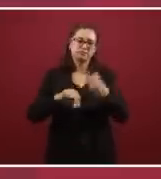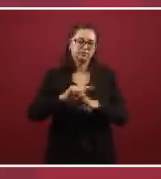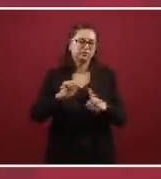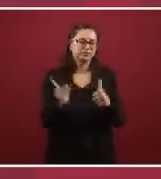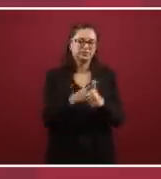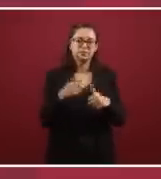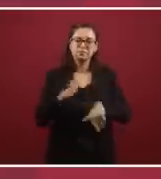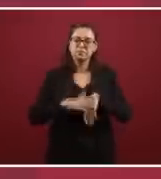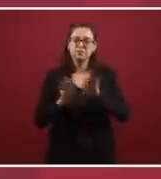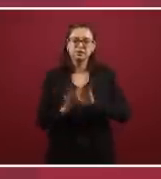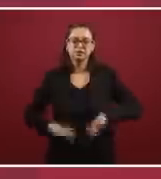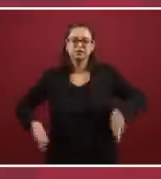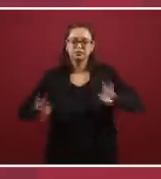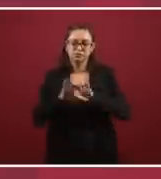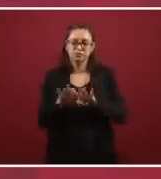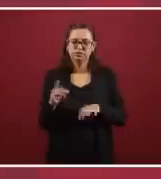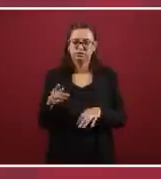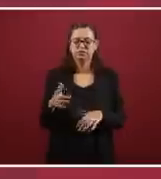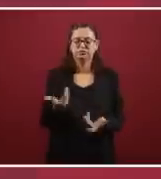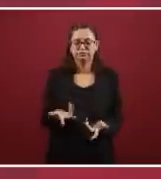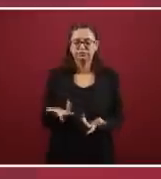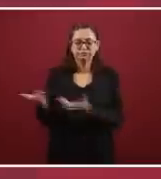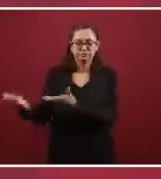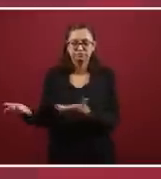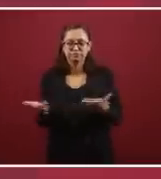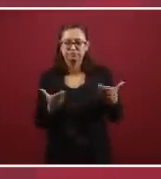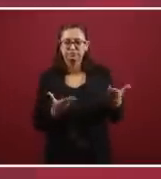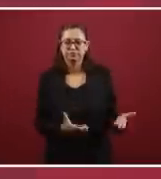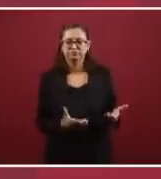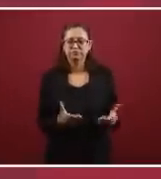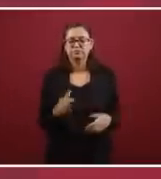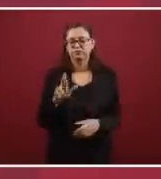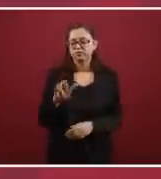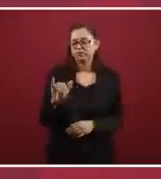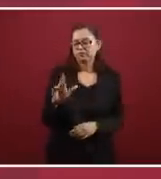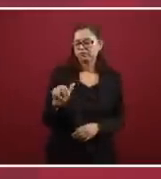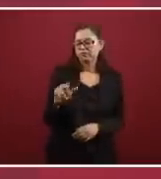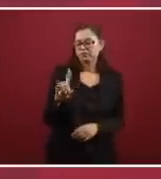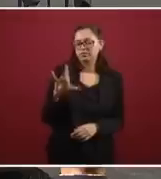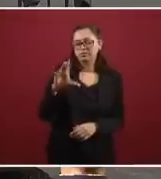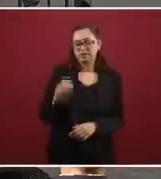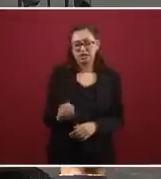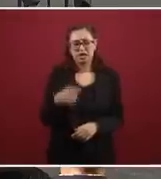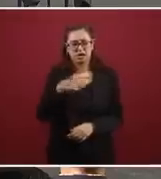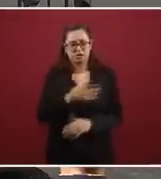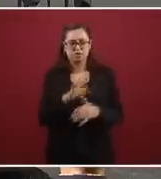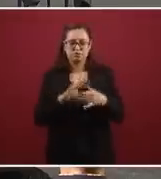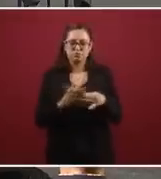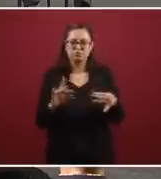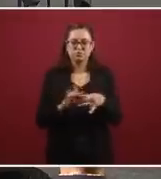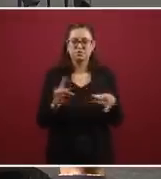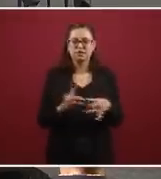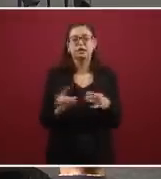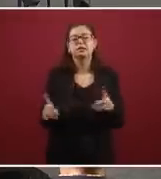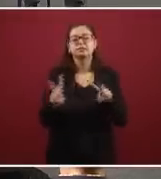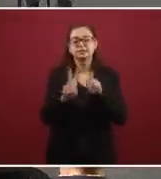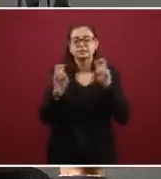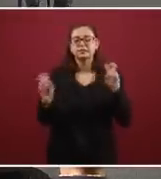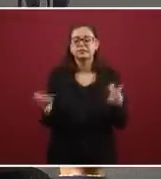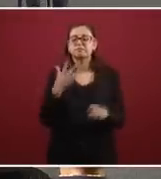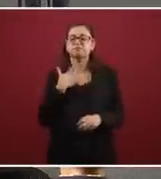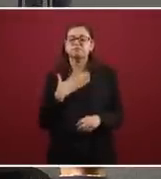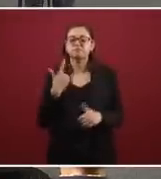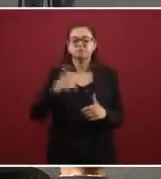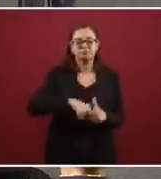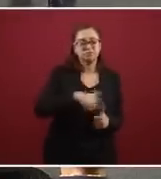mucho fortalecer. Entonces, vamos a dejarle a Ricardo Sheffield que nos diga cómo están los precios de